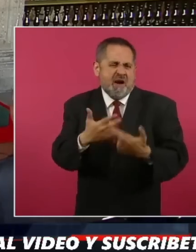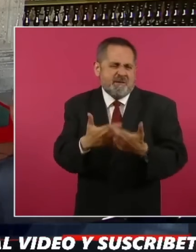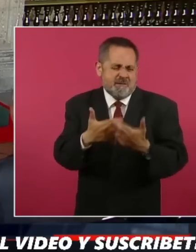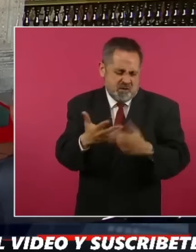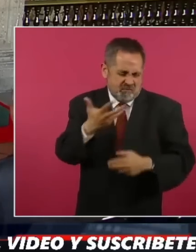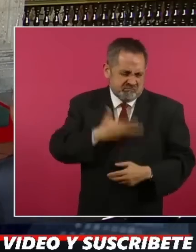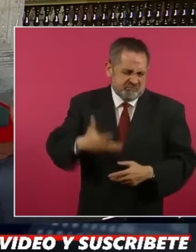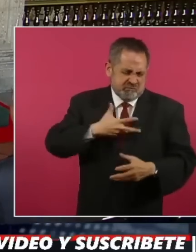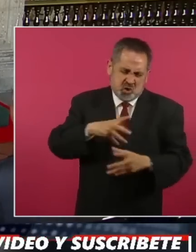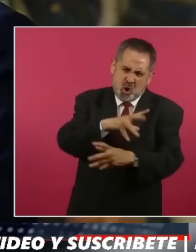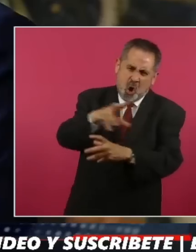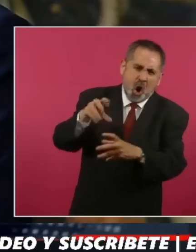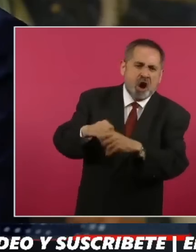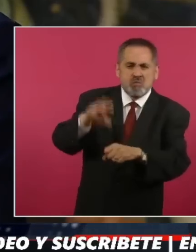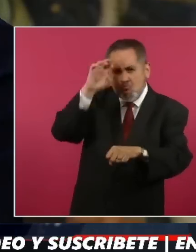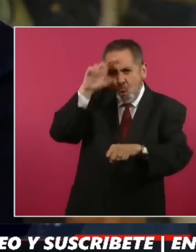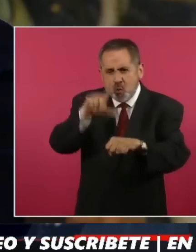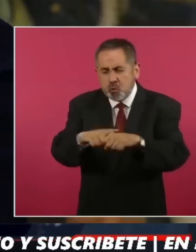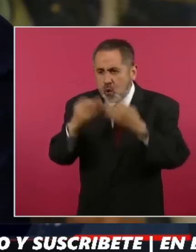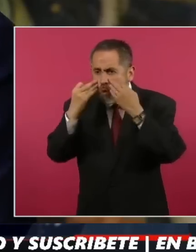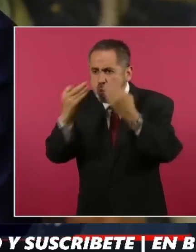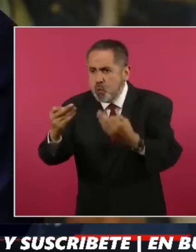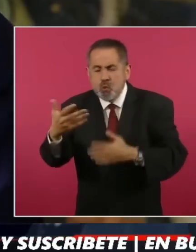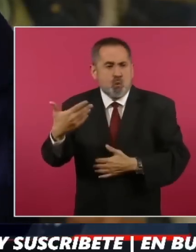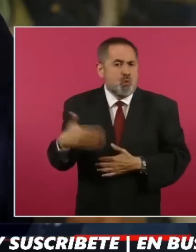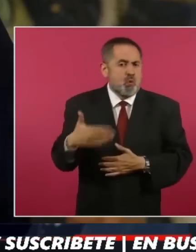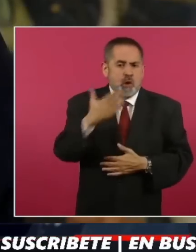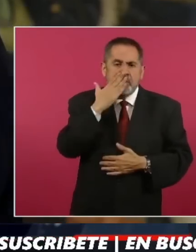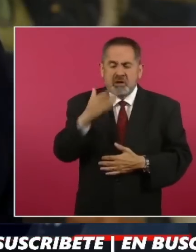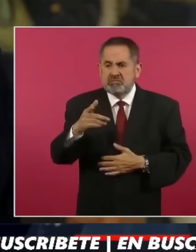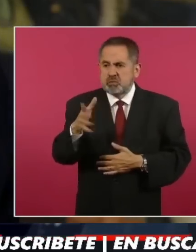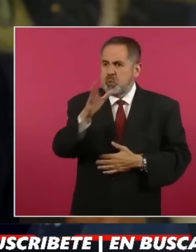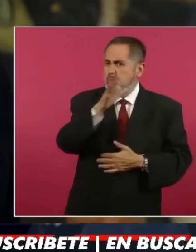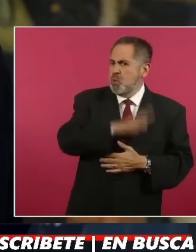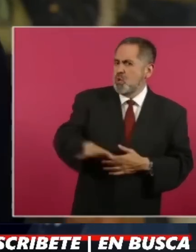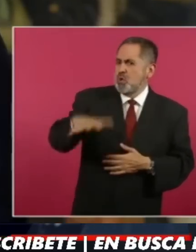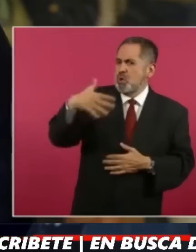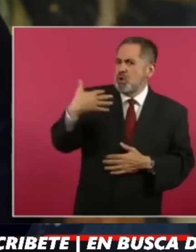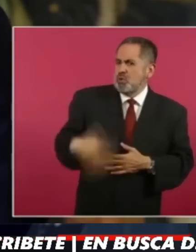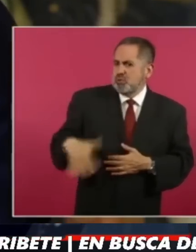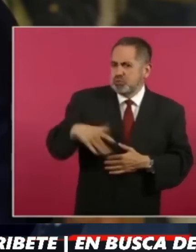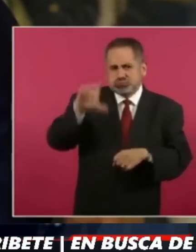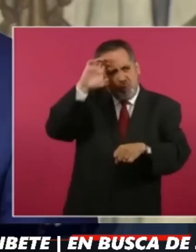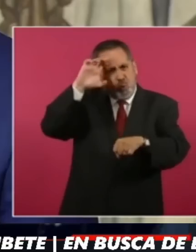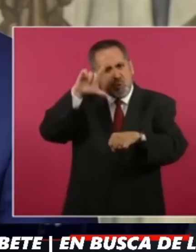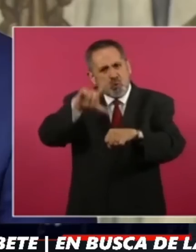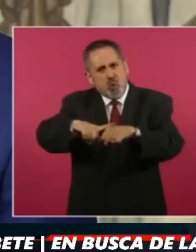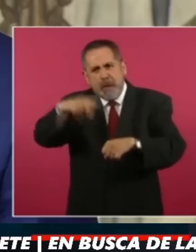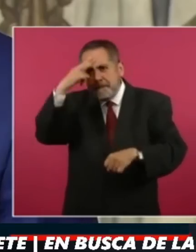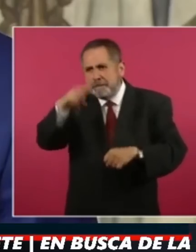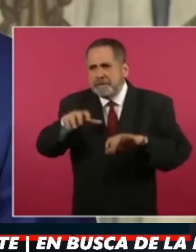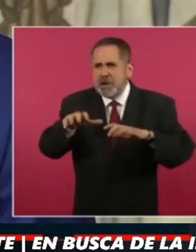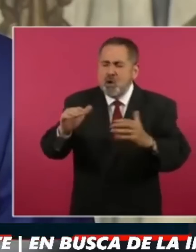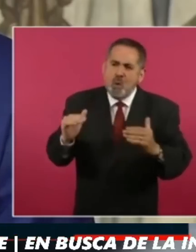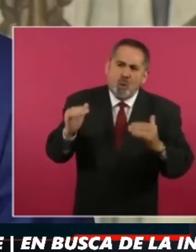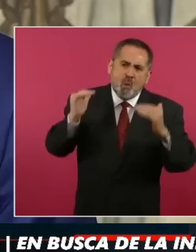mundo. Está más presente que nunca la grandeza cultural de México. Amigas